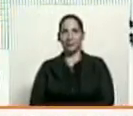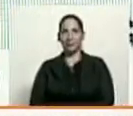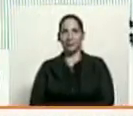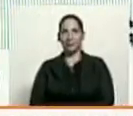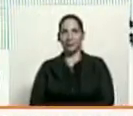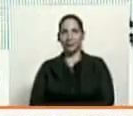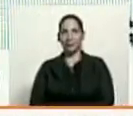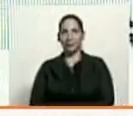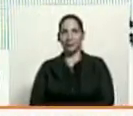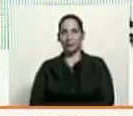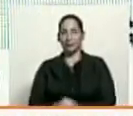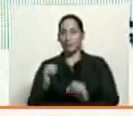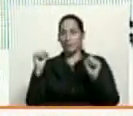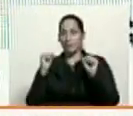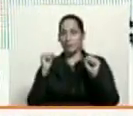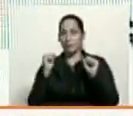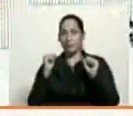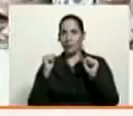de Mérida,